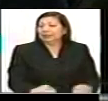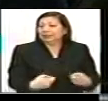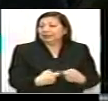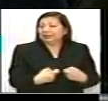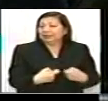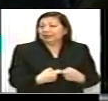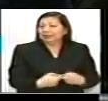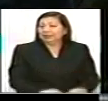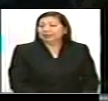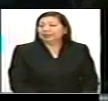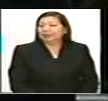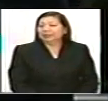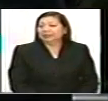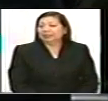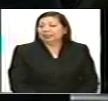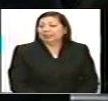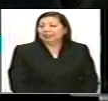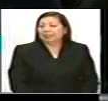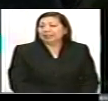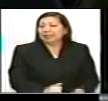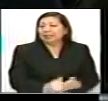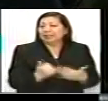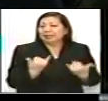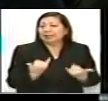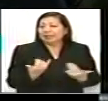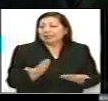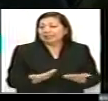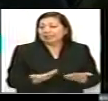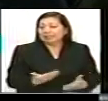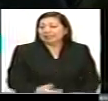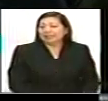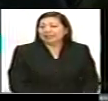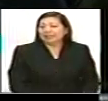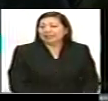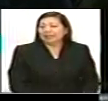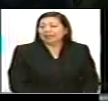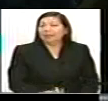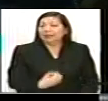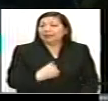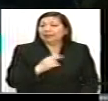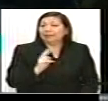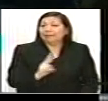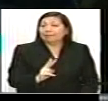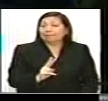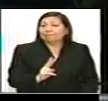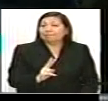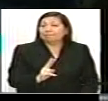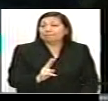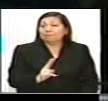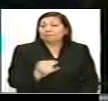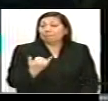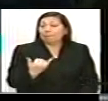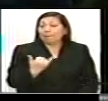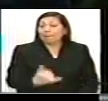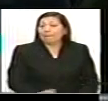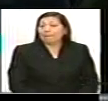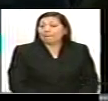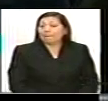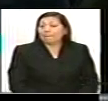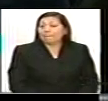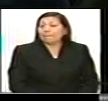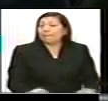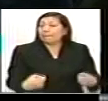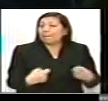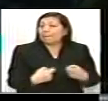red automática de 10 estaciones. Y como hemos podido ver el día de hoy, de la